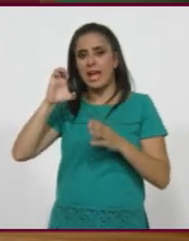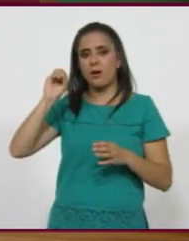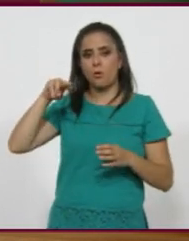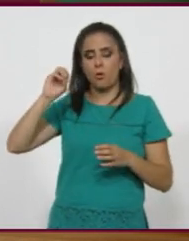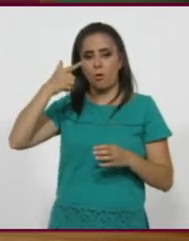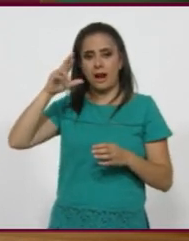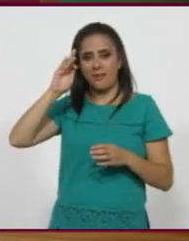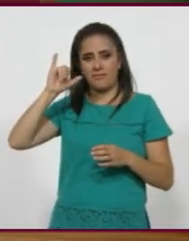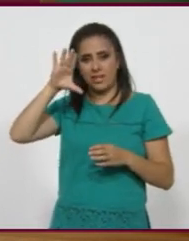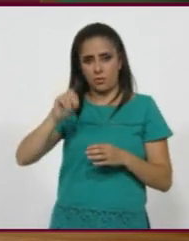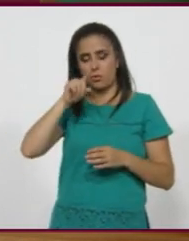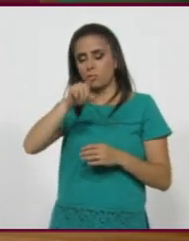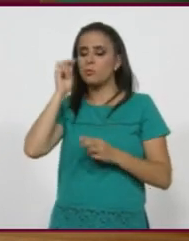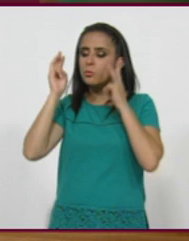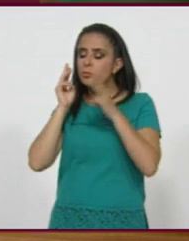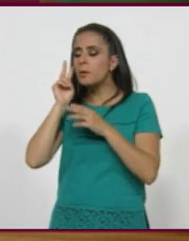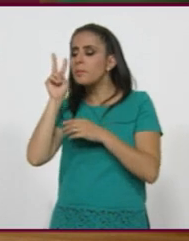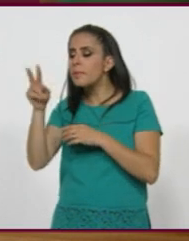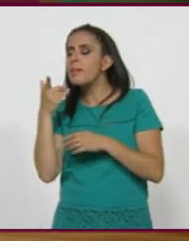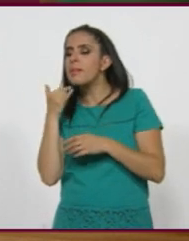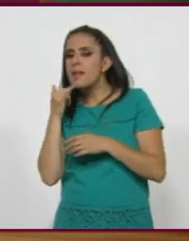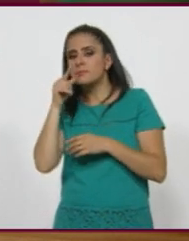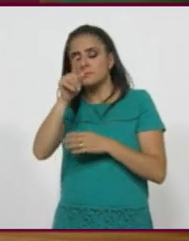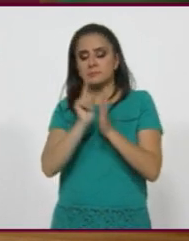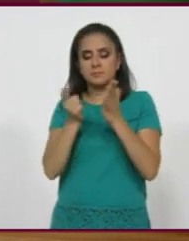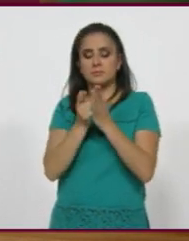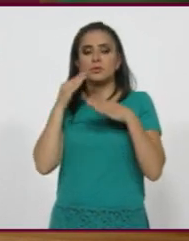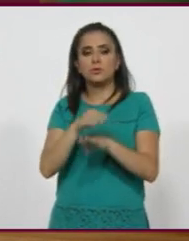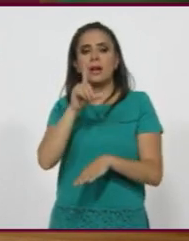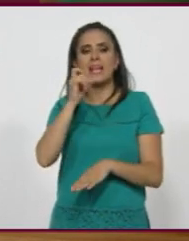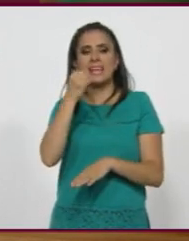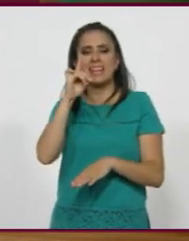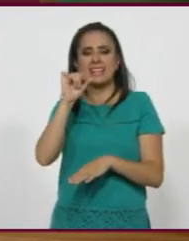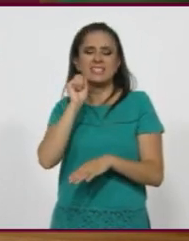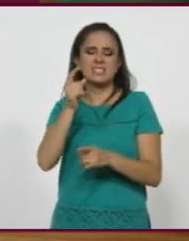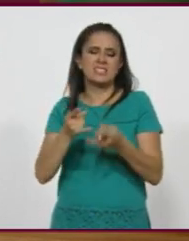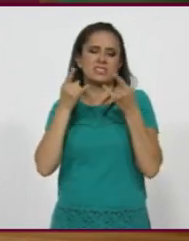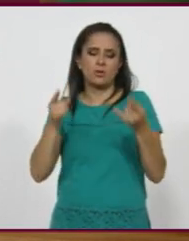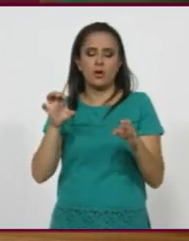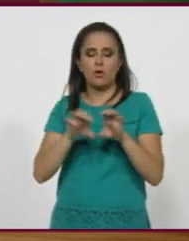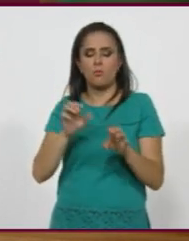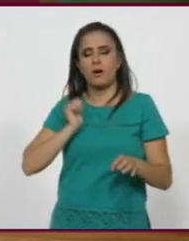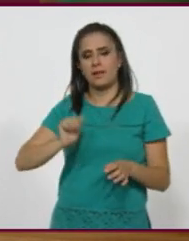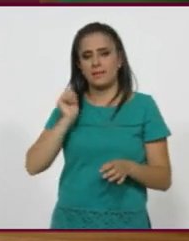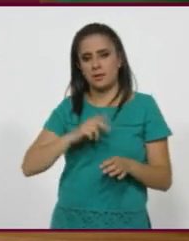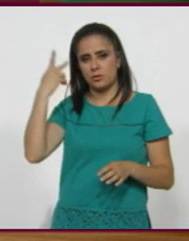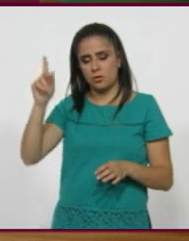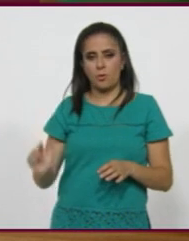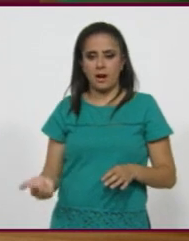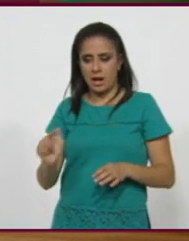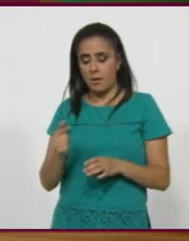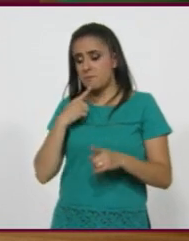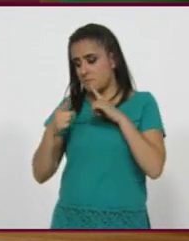Quijote y ahí encontrarán, si se hace la pregunta, el libro sobre las leyendas de Guanajuato y el próximo sábado nos reuniremos en el